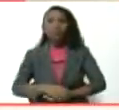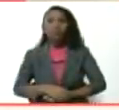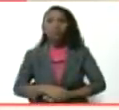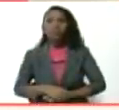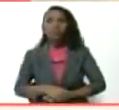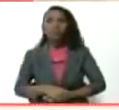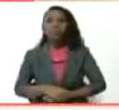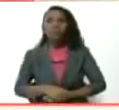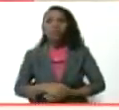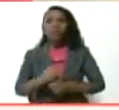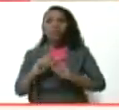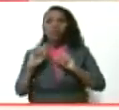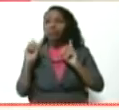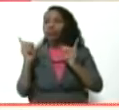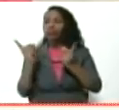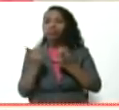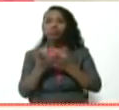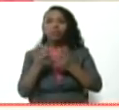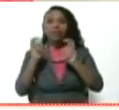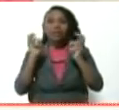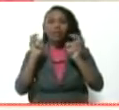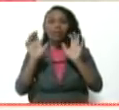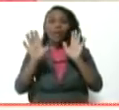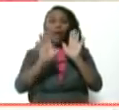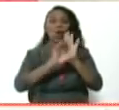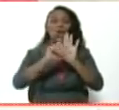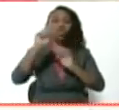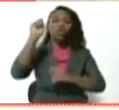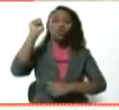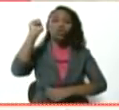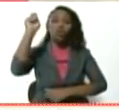del preámbulo de nuestra Constitución.